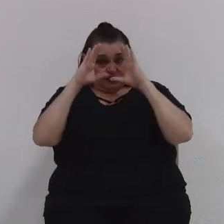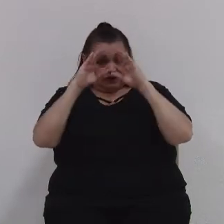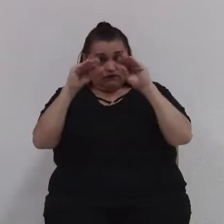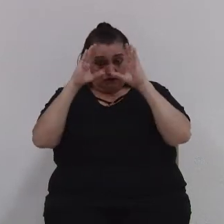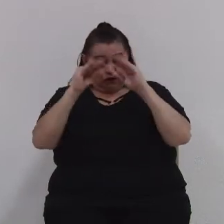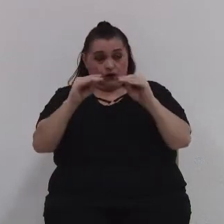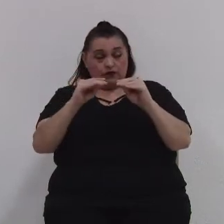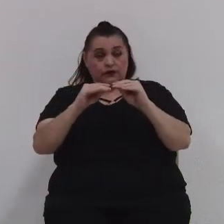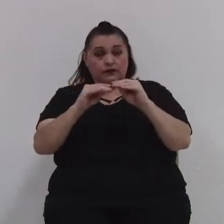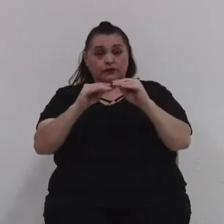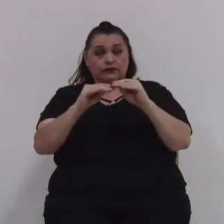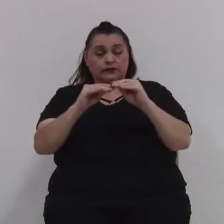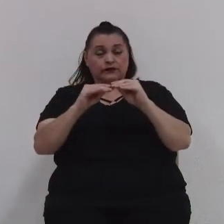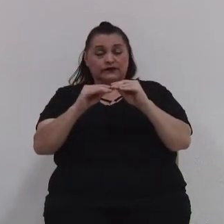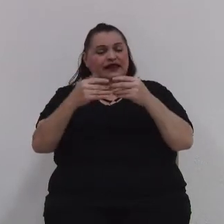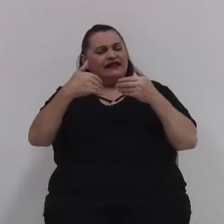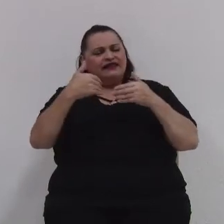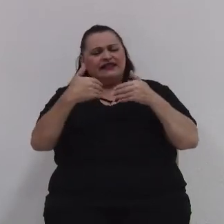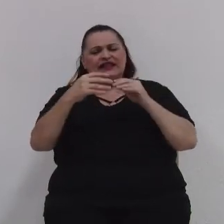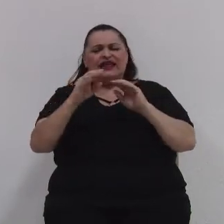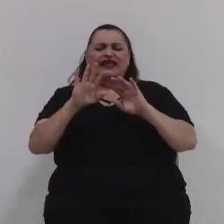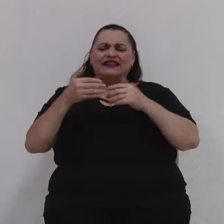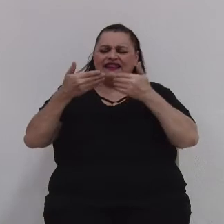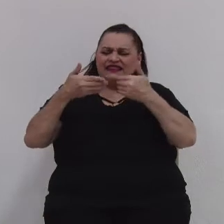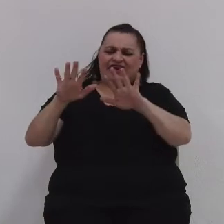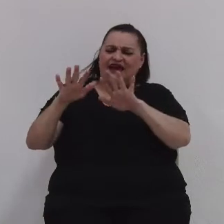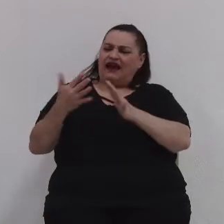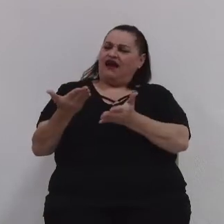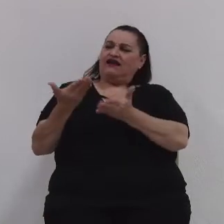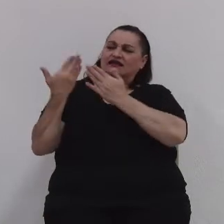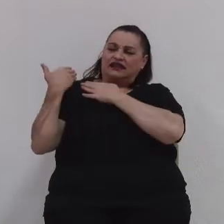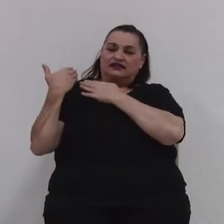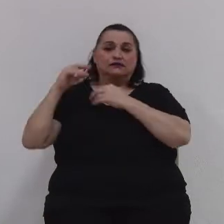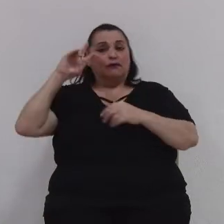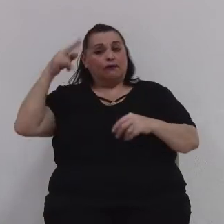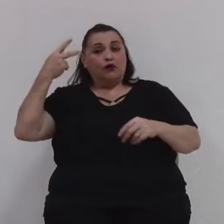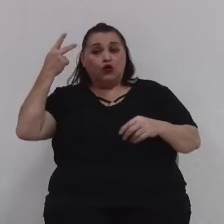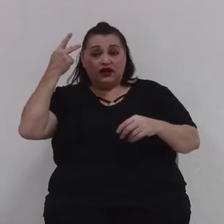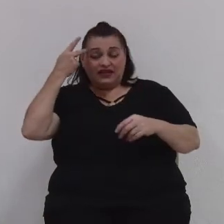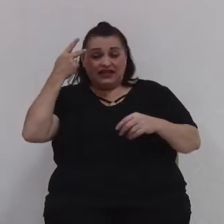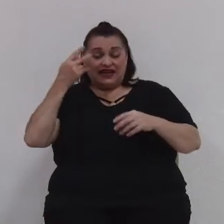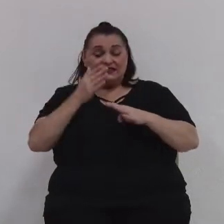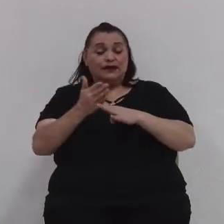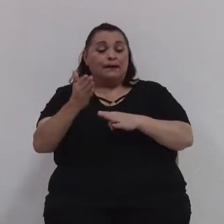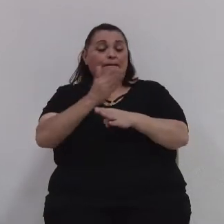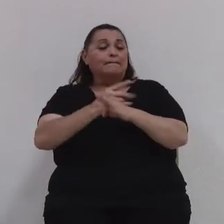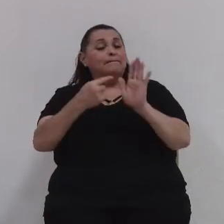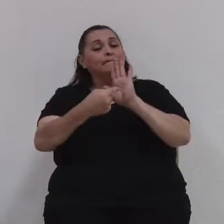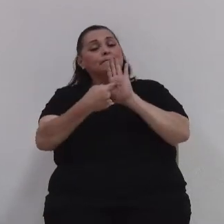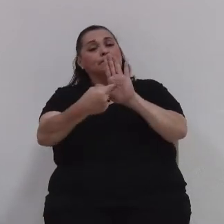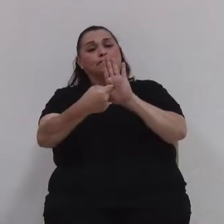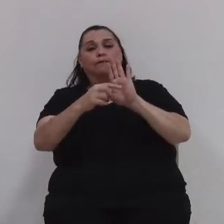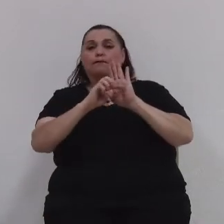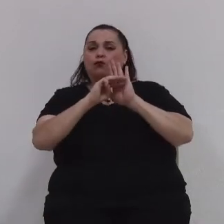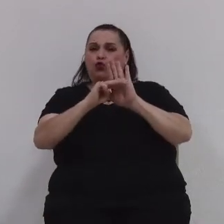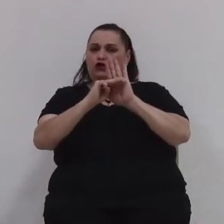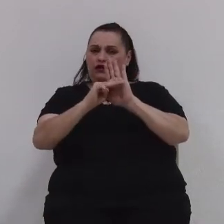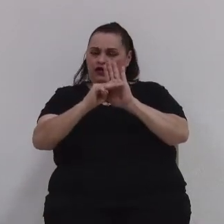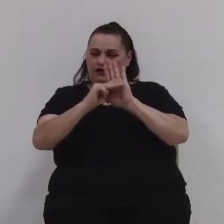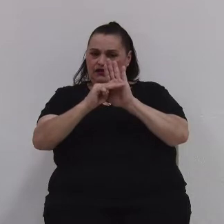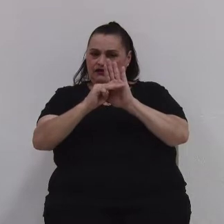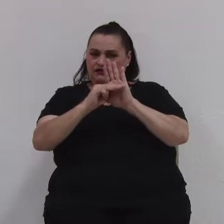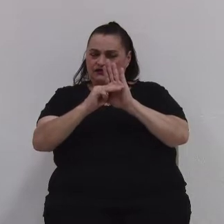a dejar atrás lo que llama las políticas premodeladas, o los